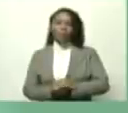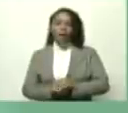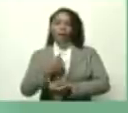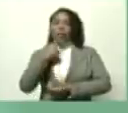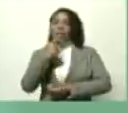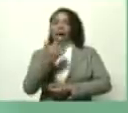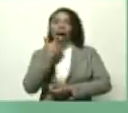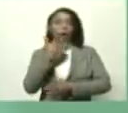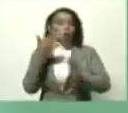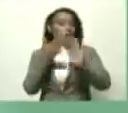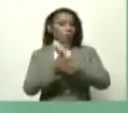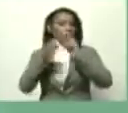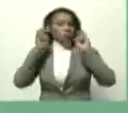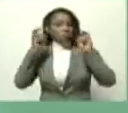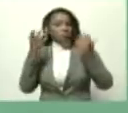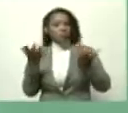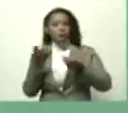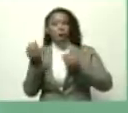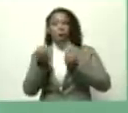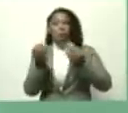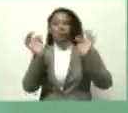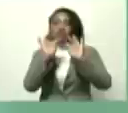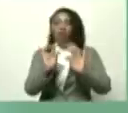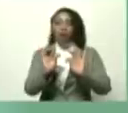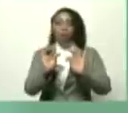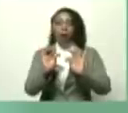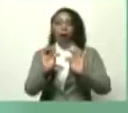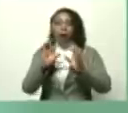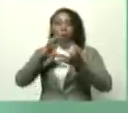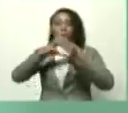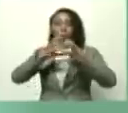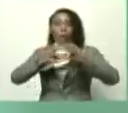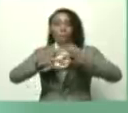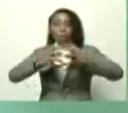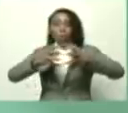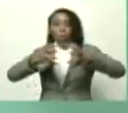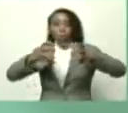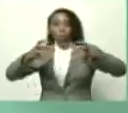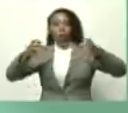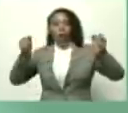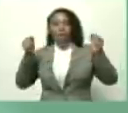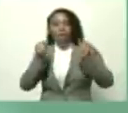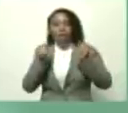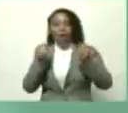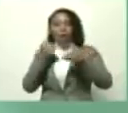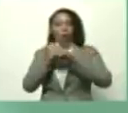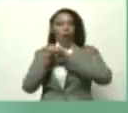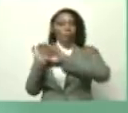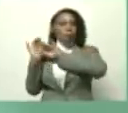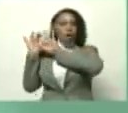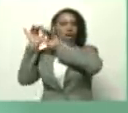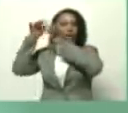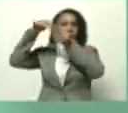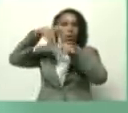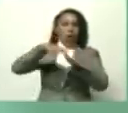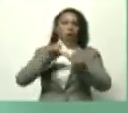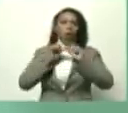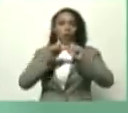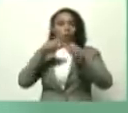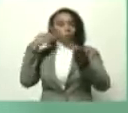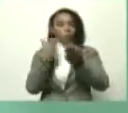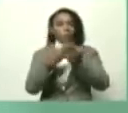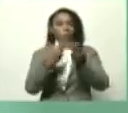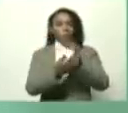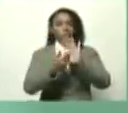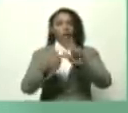lo que diga, como una especie de bola de nieve que va creciendo, como una avalancha. Vamos a continuar mostrando